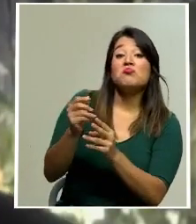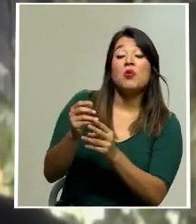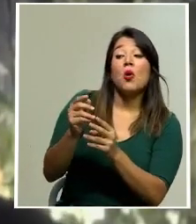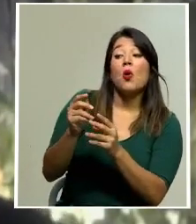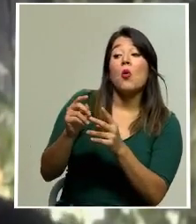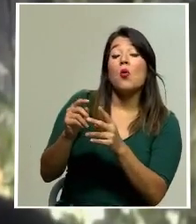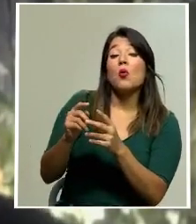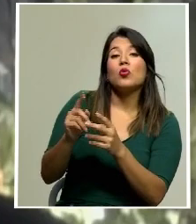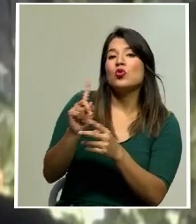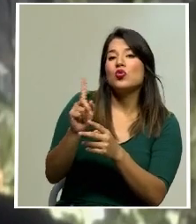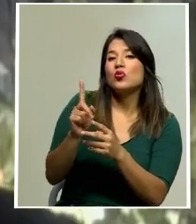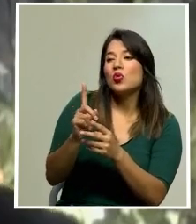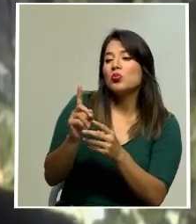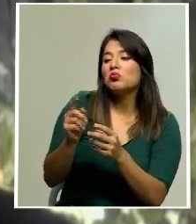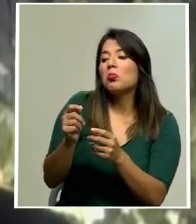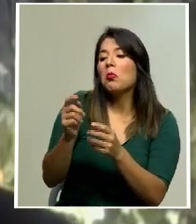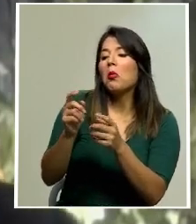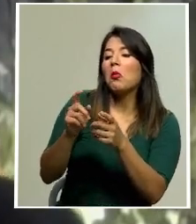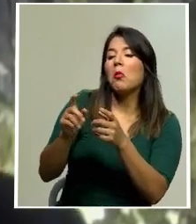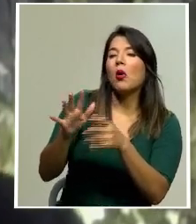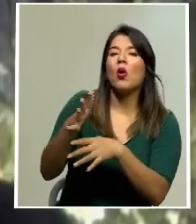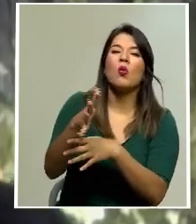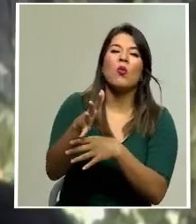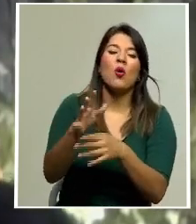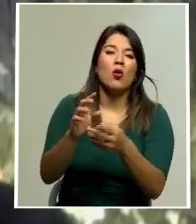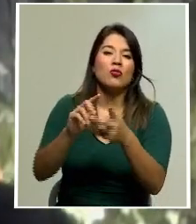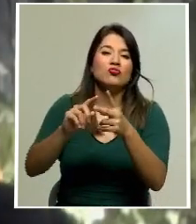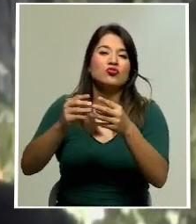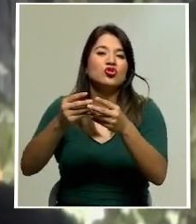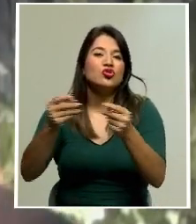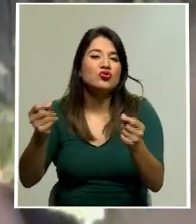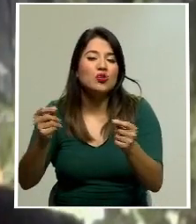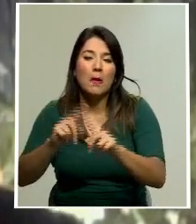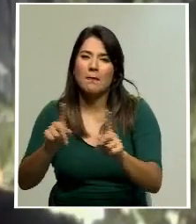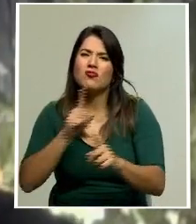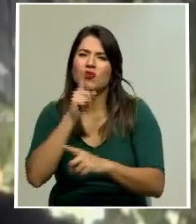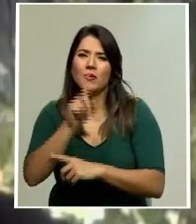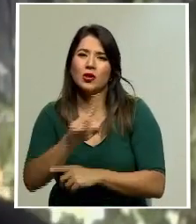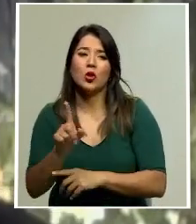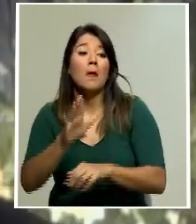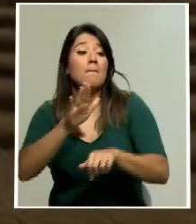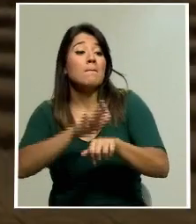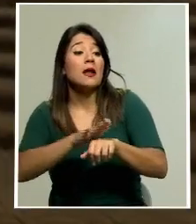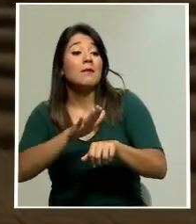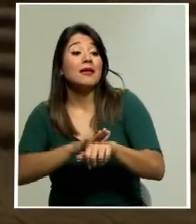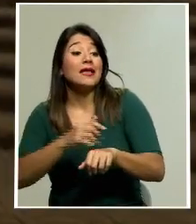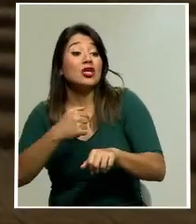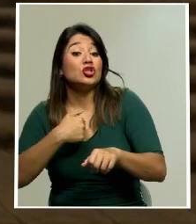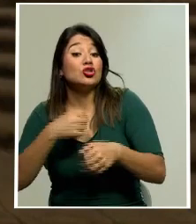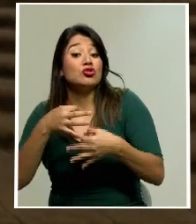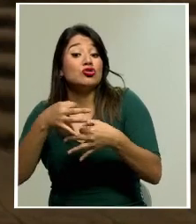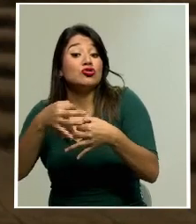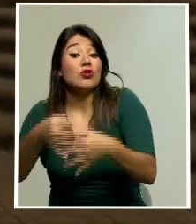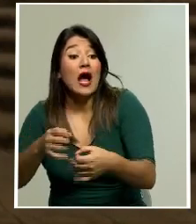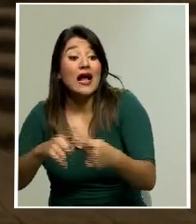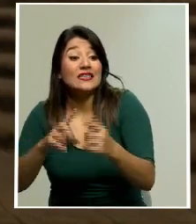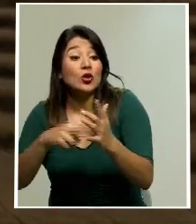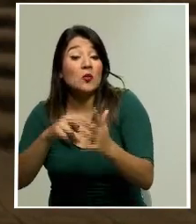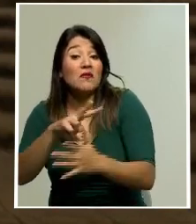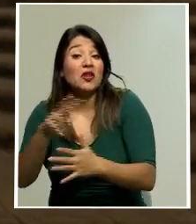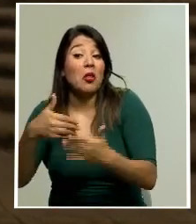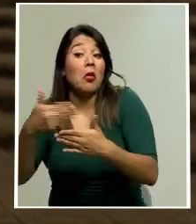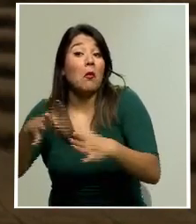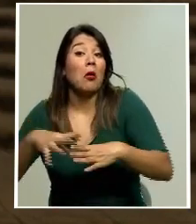actual llegar al 8 de mayo del 2022 y que no se me muera a mí. Bueno, pero Rodrigo